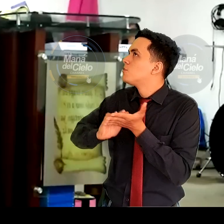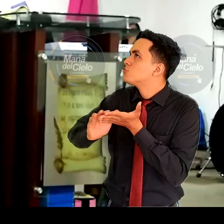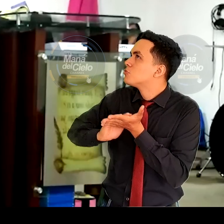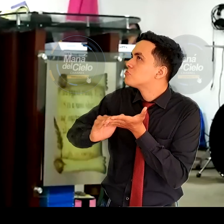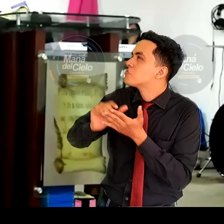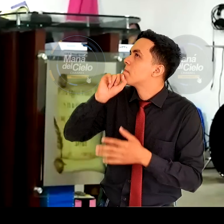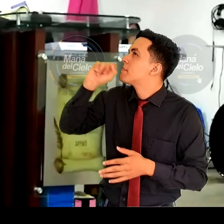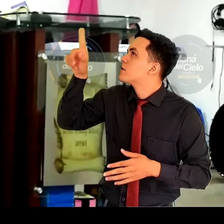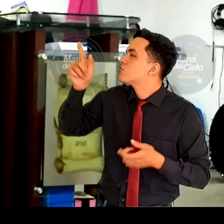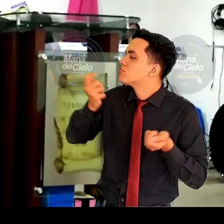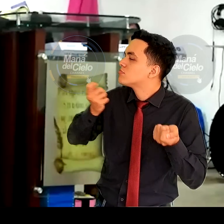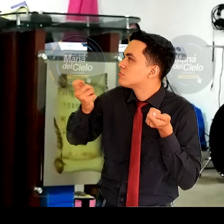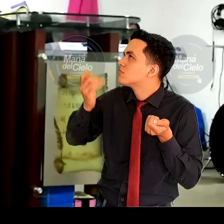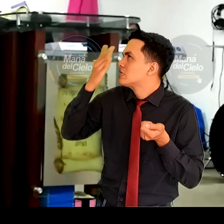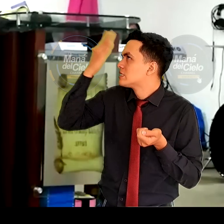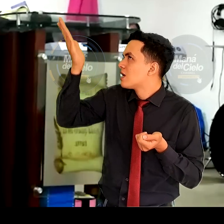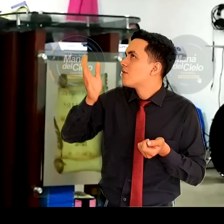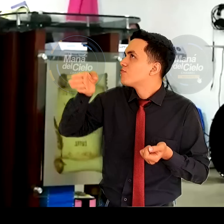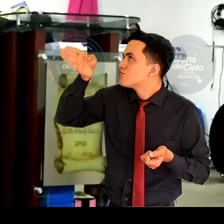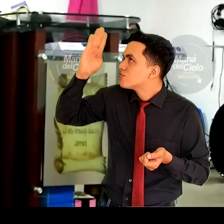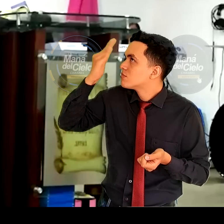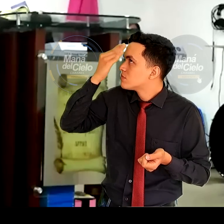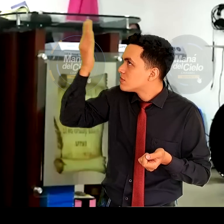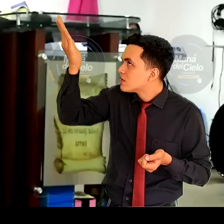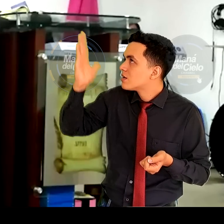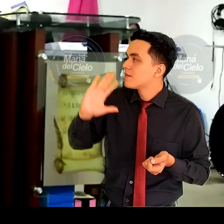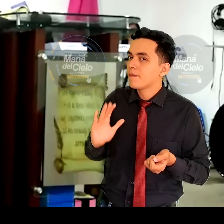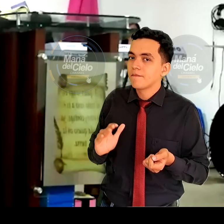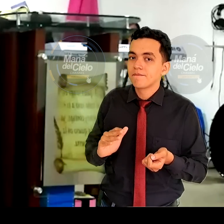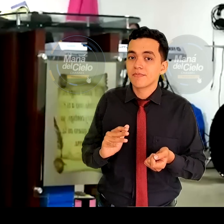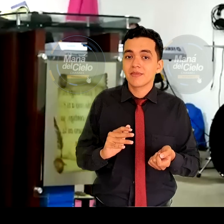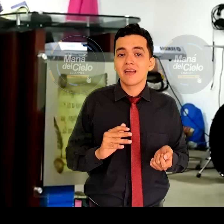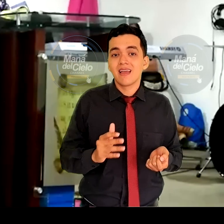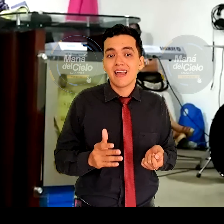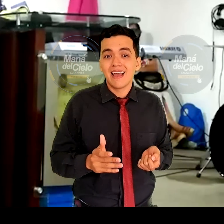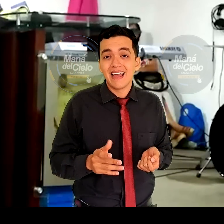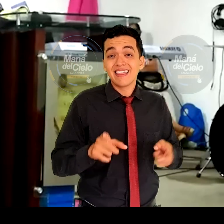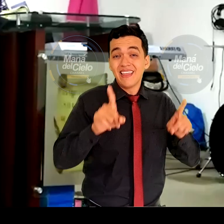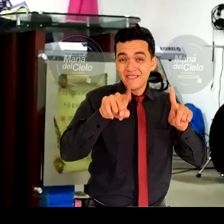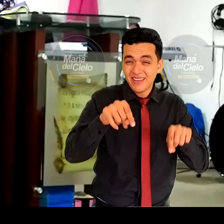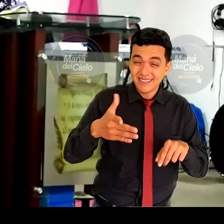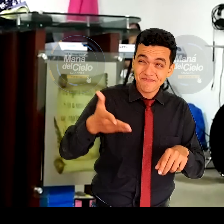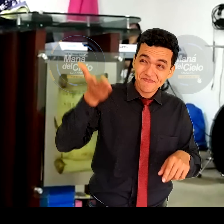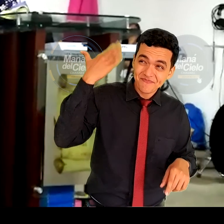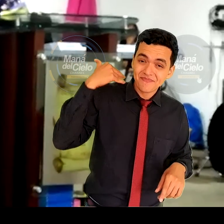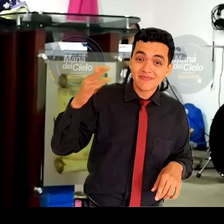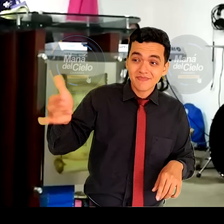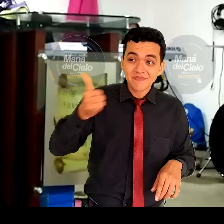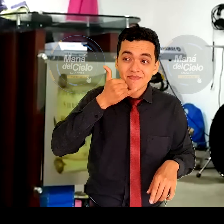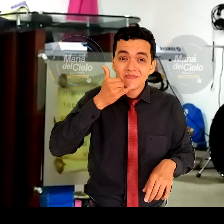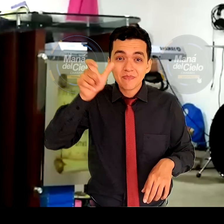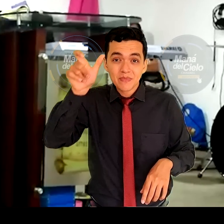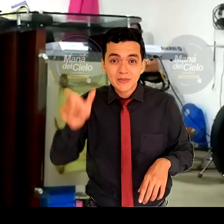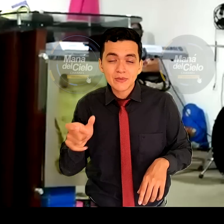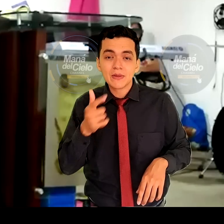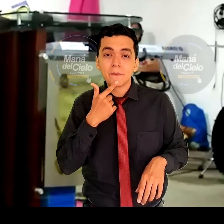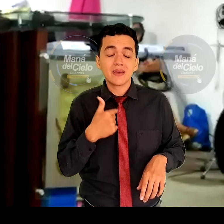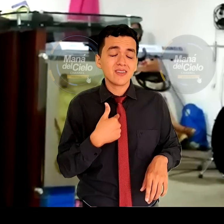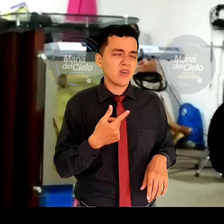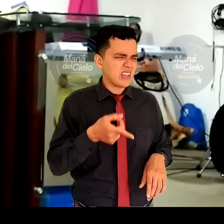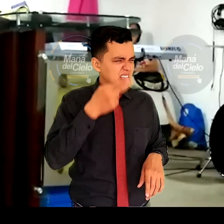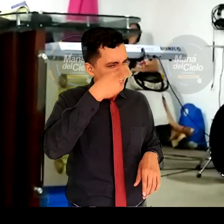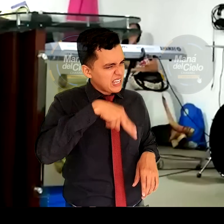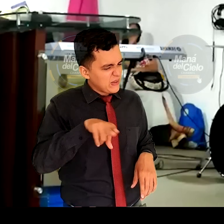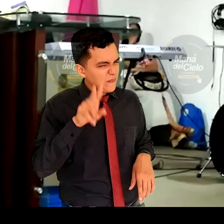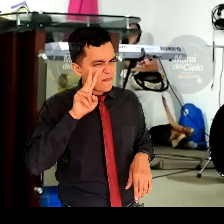¿Cómo necesitamos esto? El otro día una mamá me llamó, me dijo, hermana, yo veo a mi hijo como amanerado, lo veo como raro, estoy preocupada, no sé,